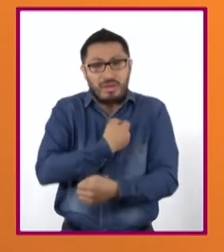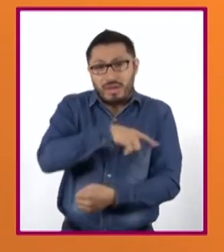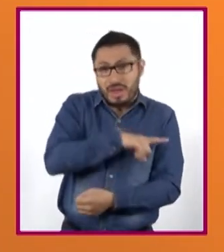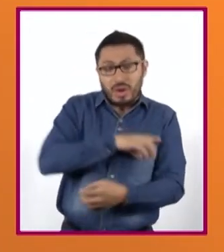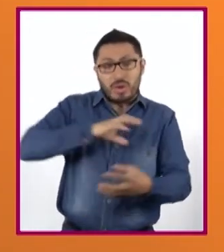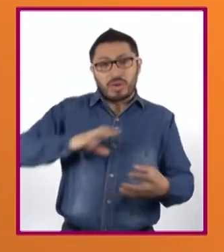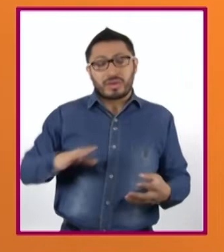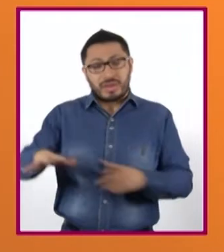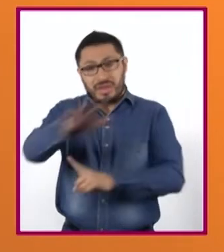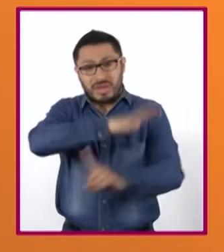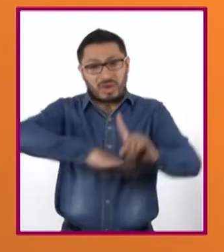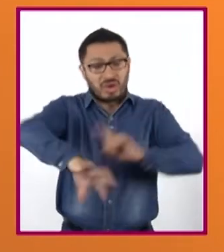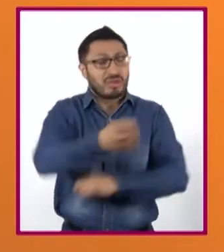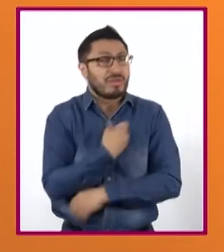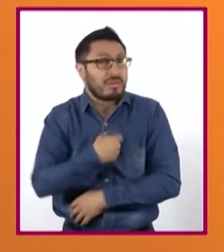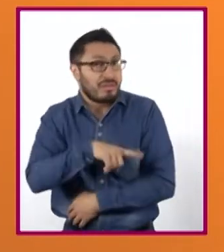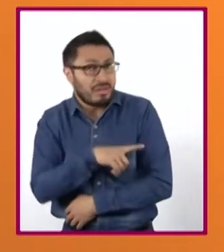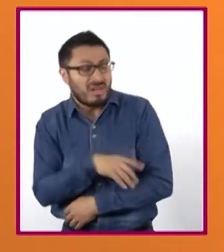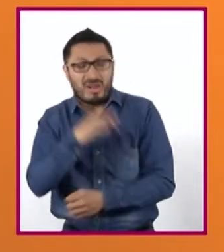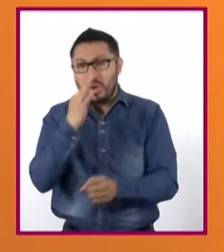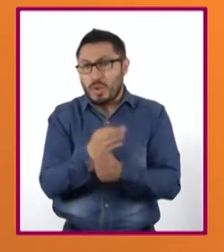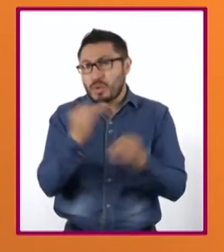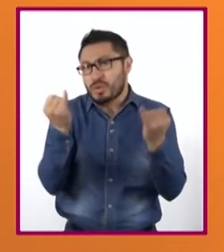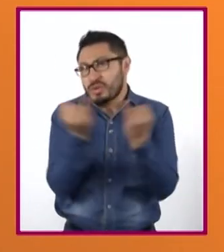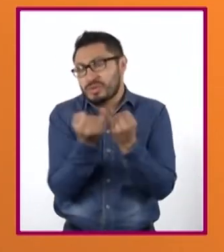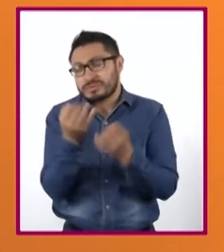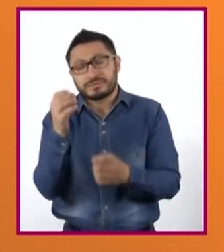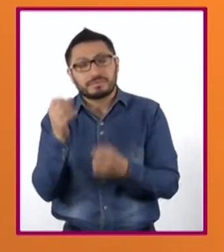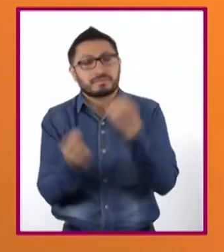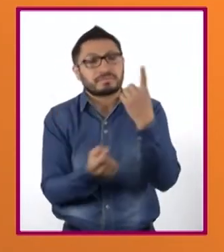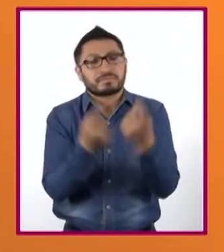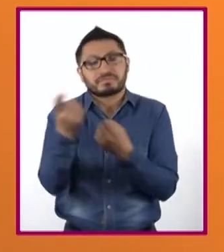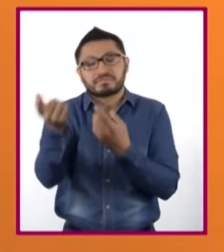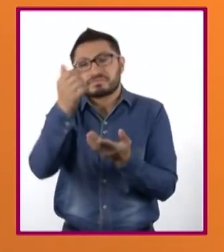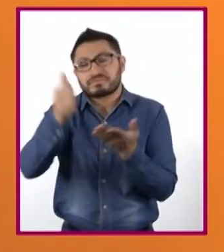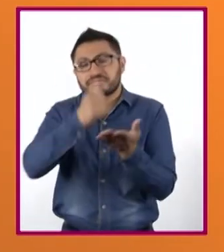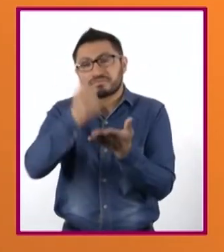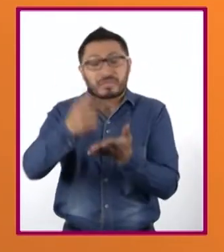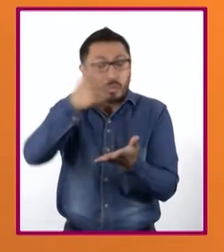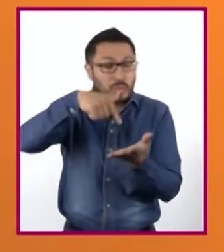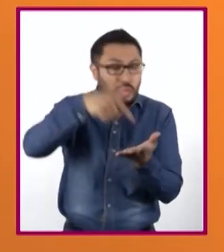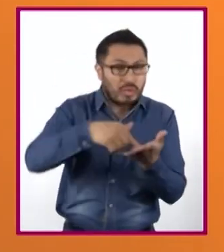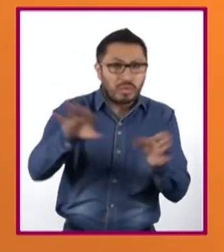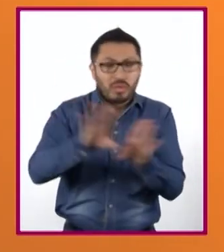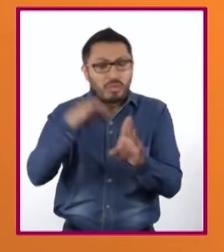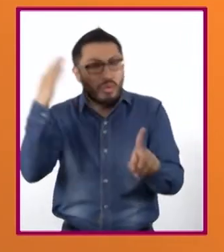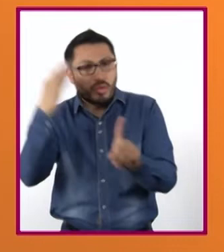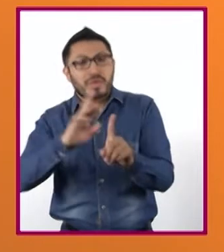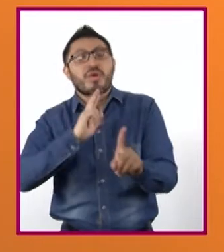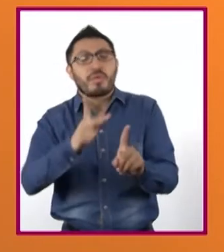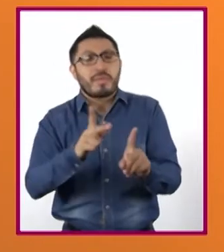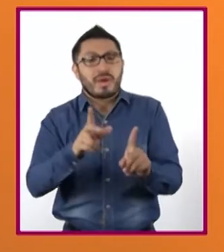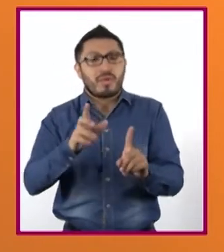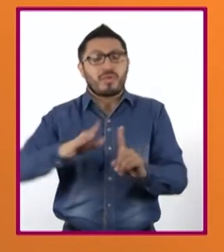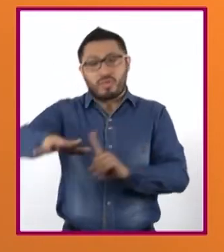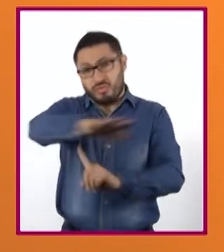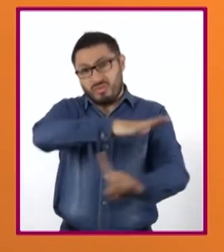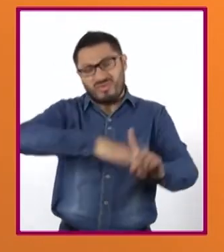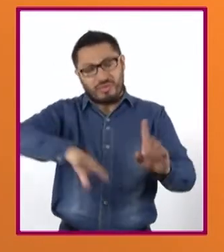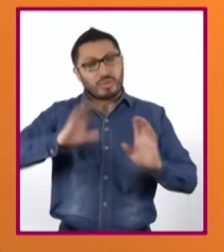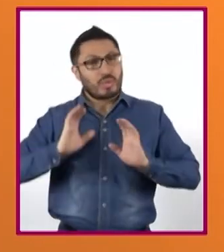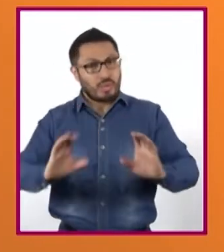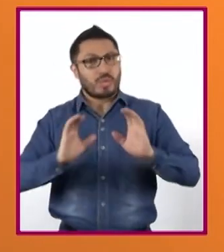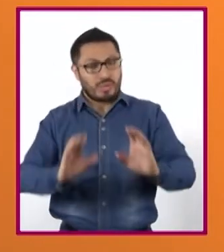sano. Actualmente, también hay localidades donde se buscan mejores condiciones ambientales. Tal vez ustedes conozcan